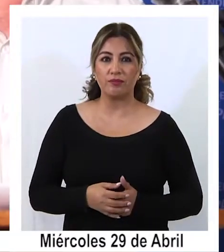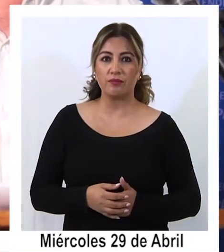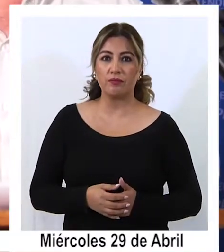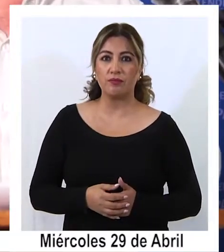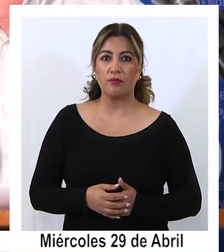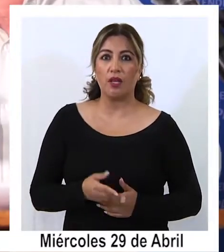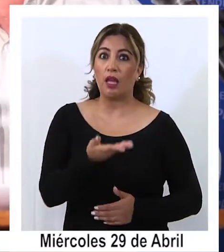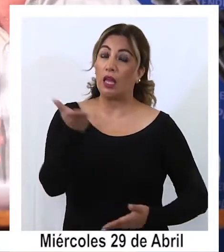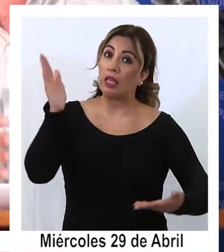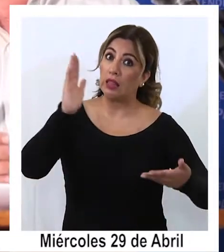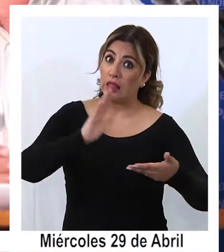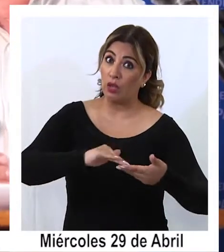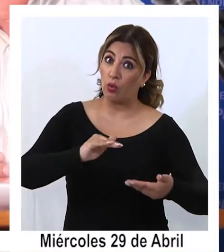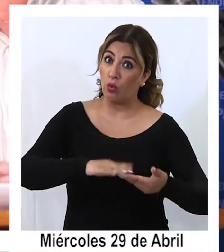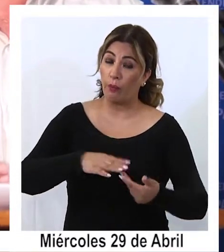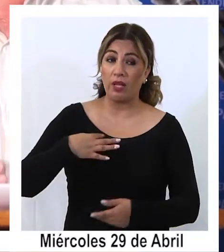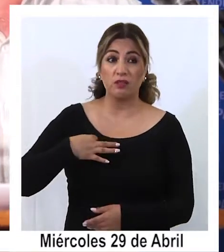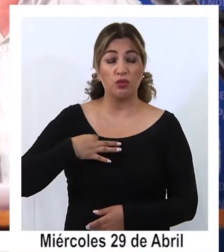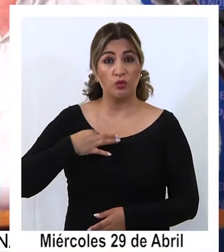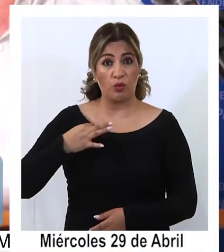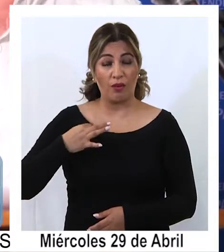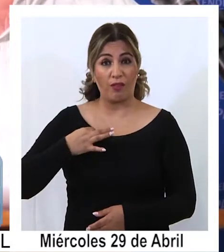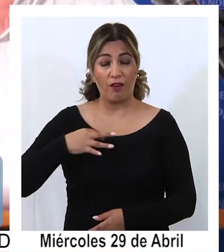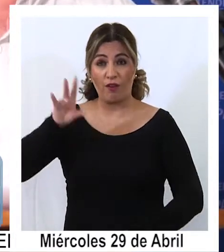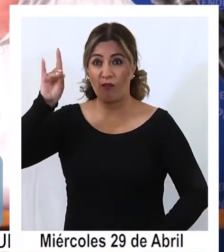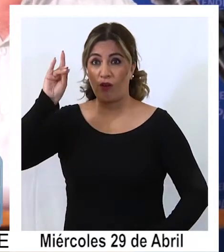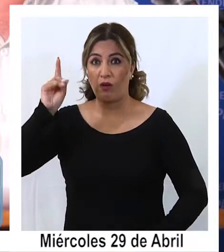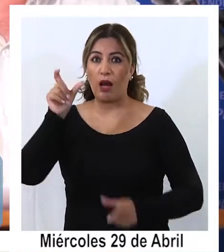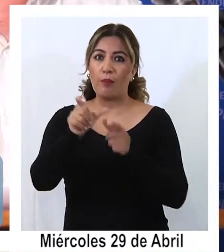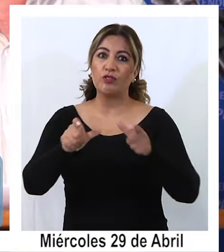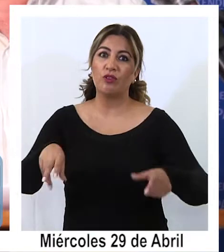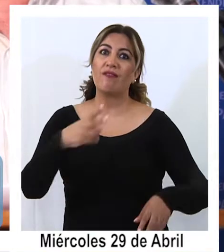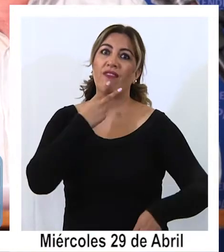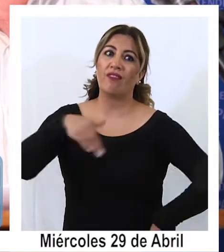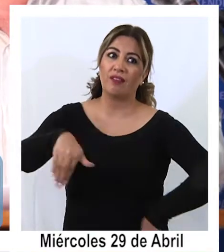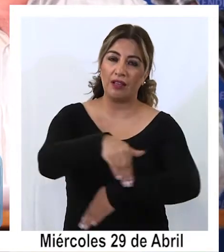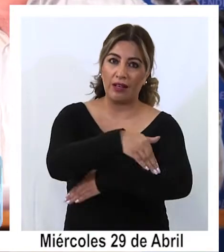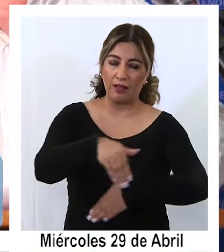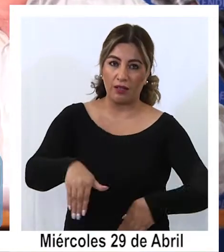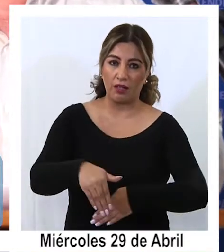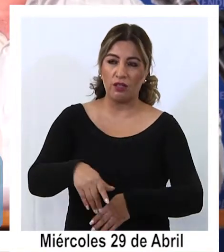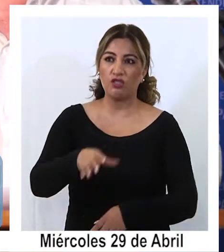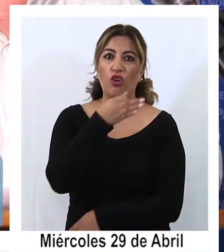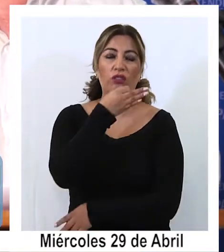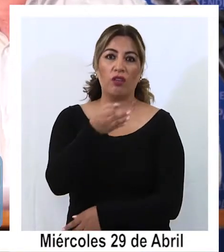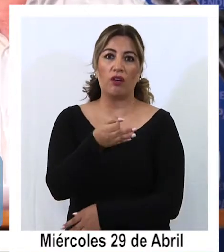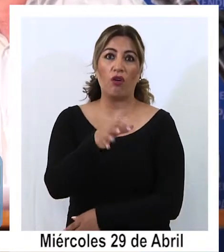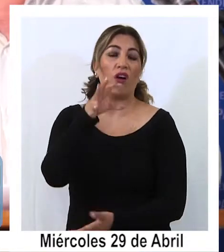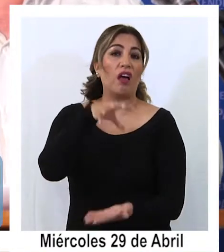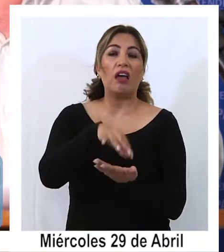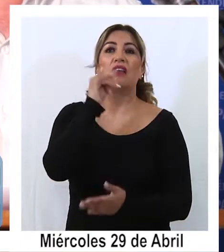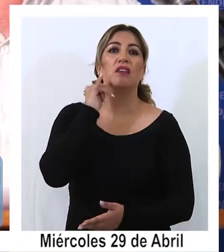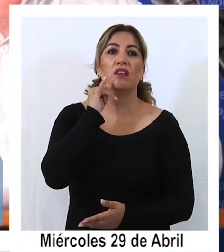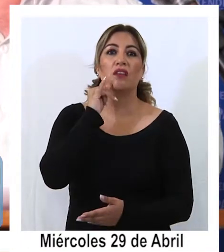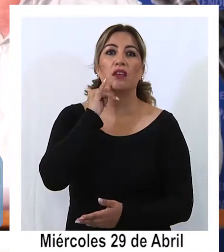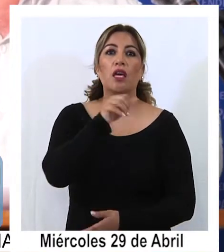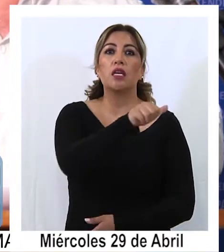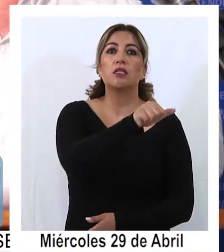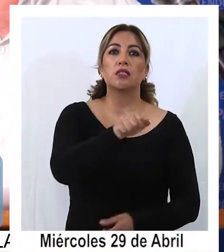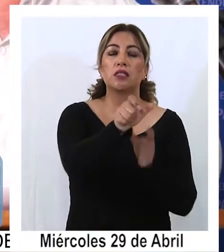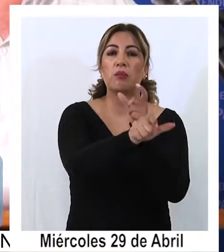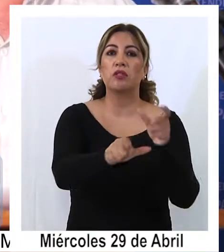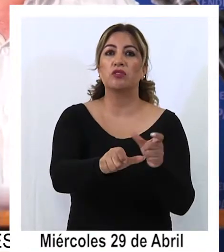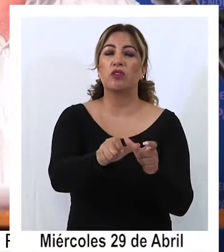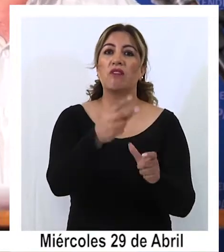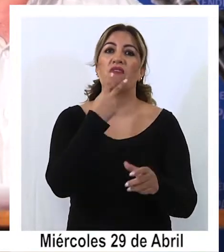que me disculpen tanto los ciudadanos bolivianos como la gente en situación de calle. Es como que si yo dijera en Iquique, voy a tomar 600 personas